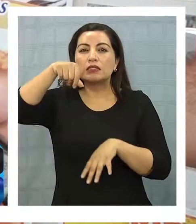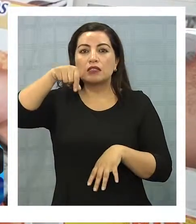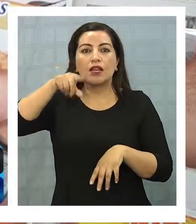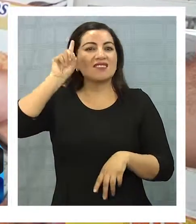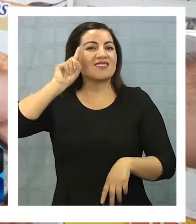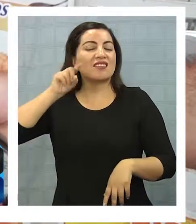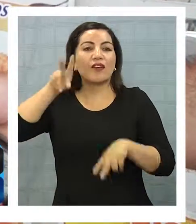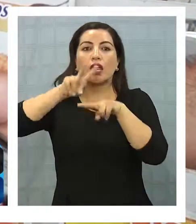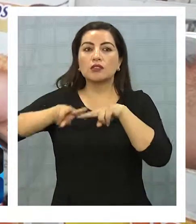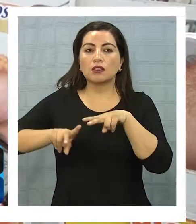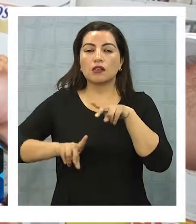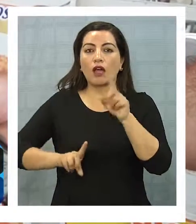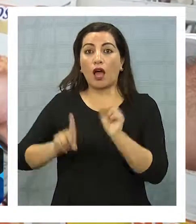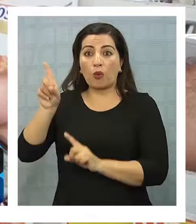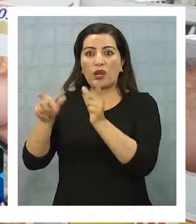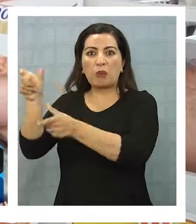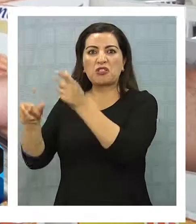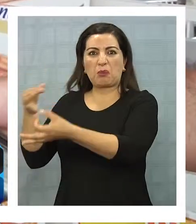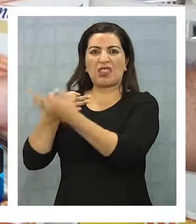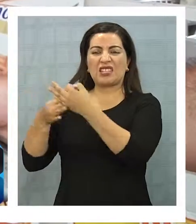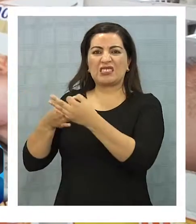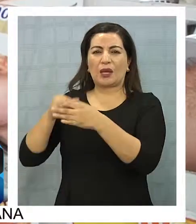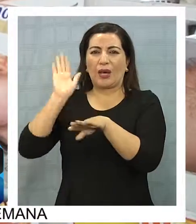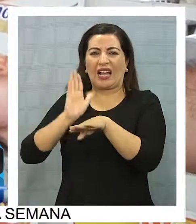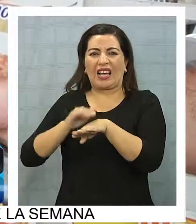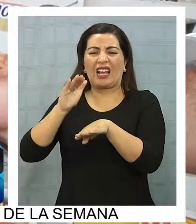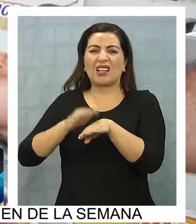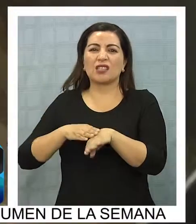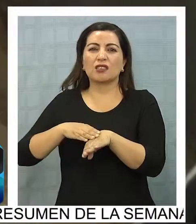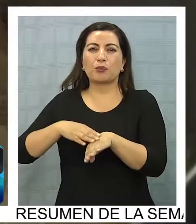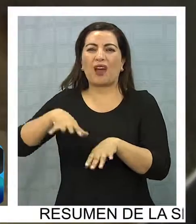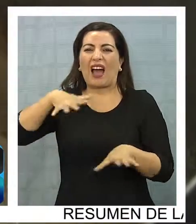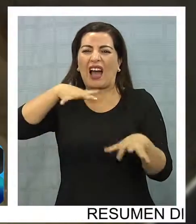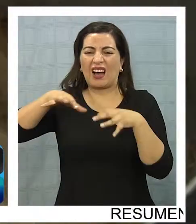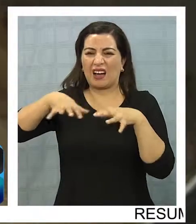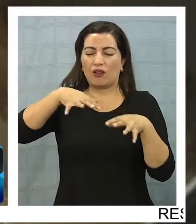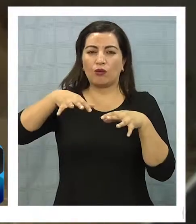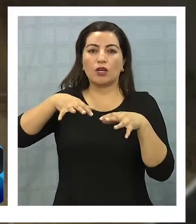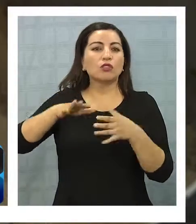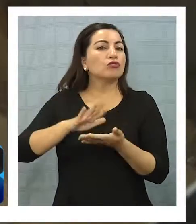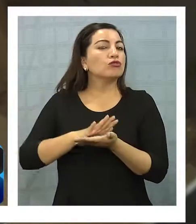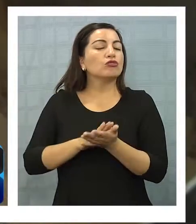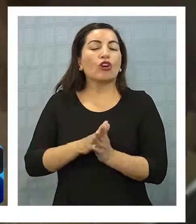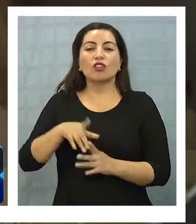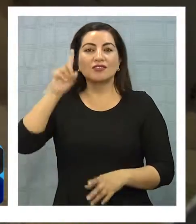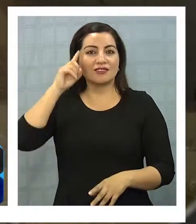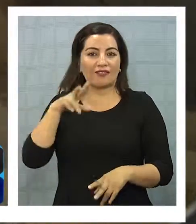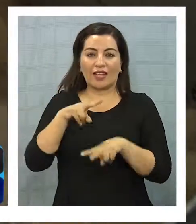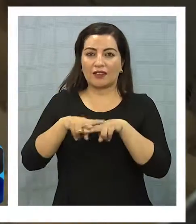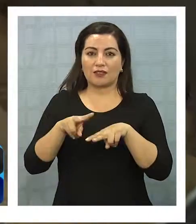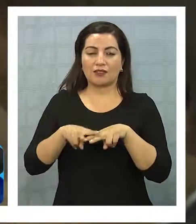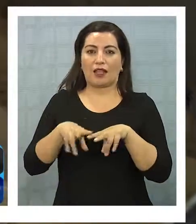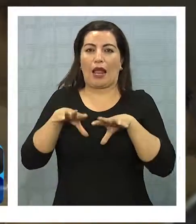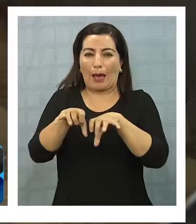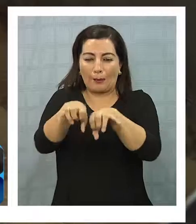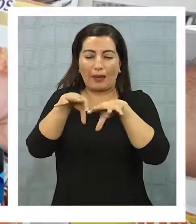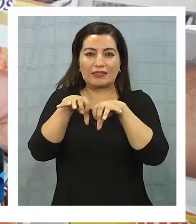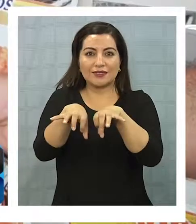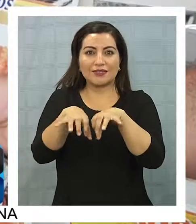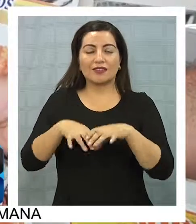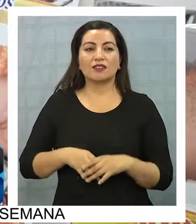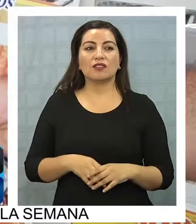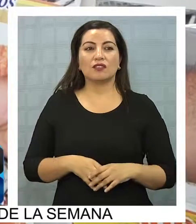porque hay muchas personas que dicen que se queman porque queda muy aguado es toda la medida que uno le da, el punto que uno le da a la masa ¿Se le cuesta?